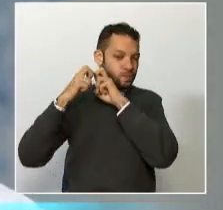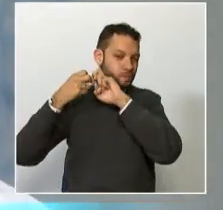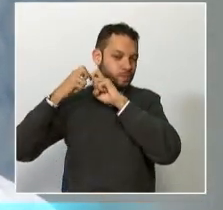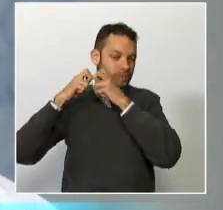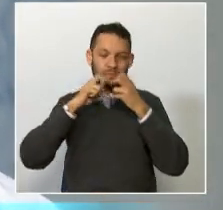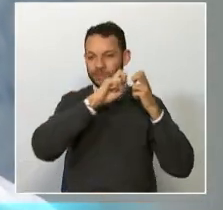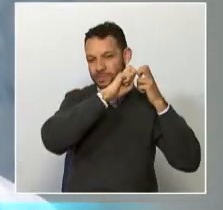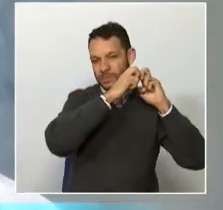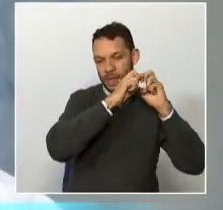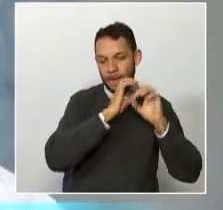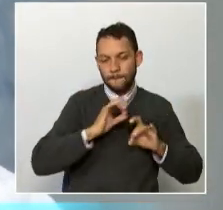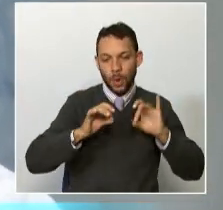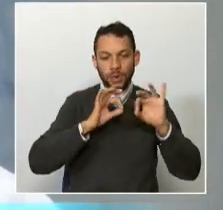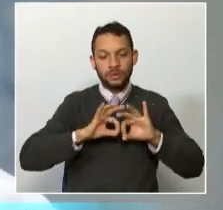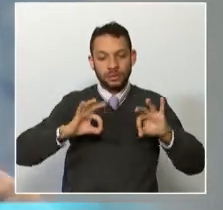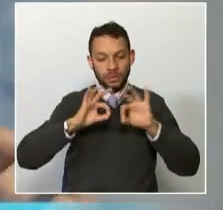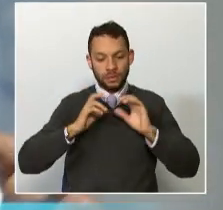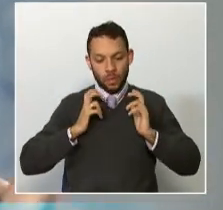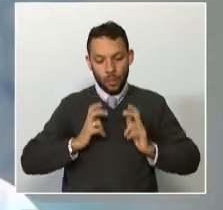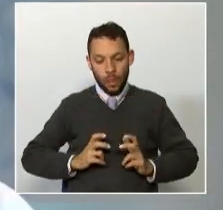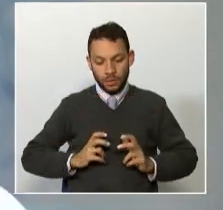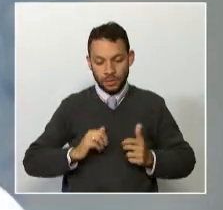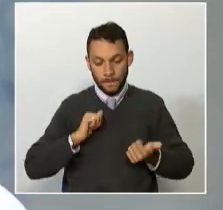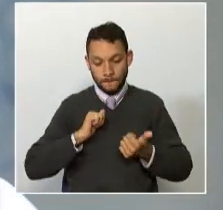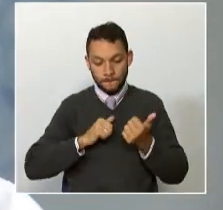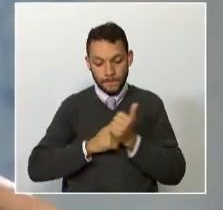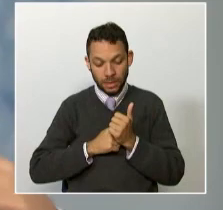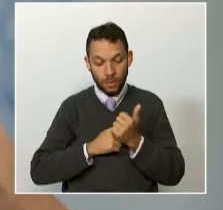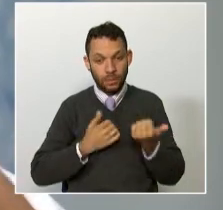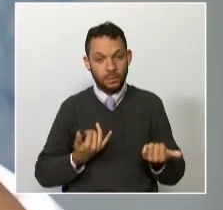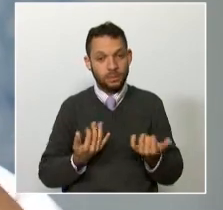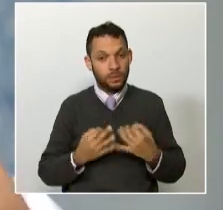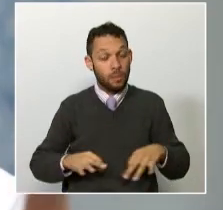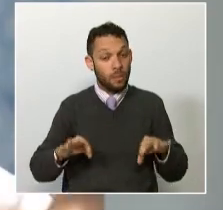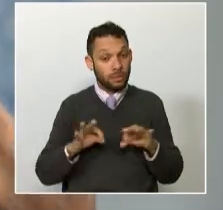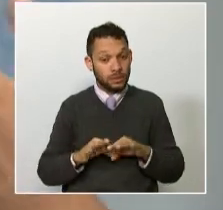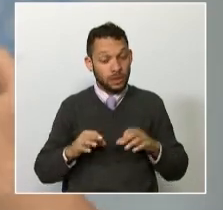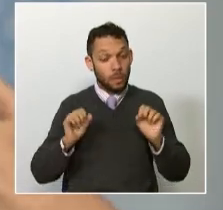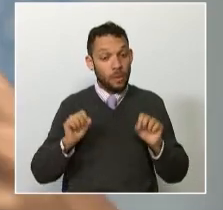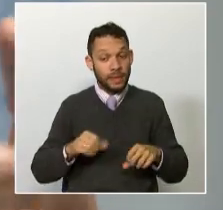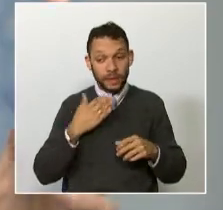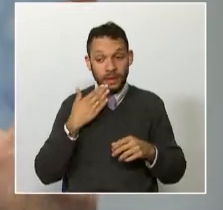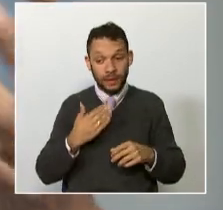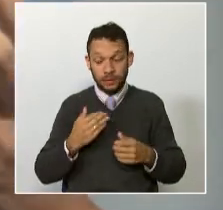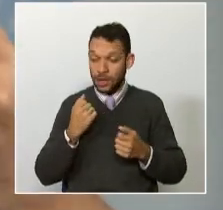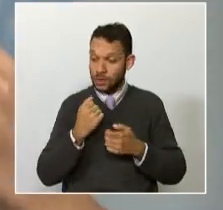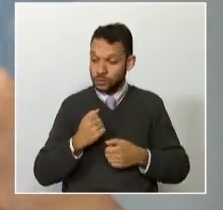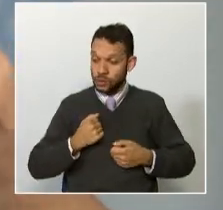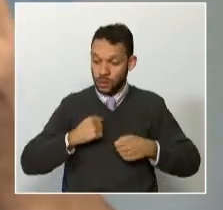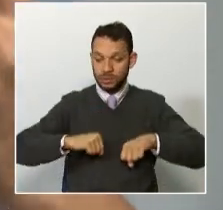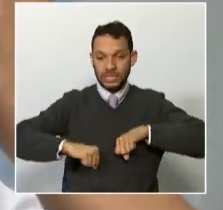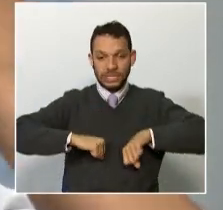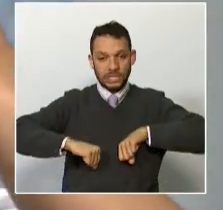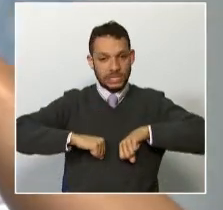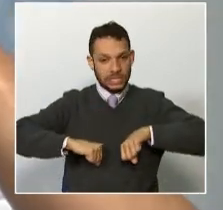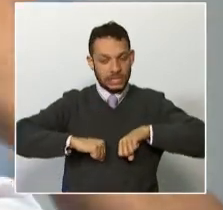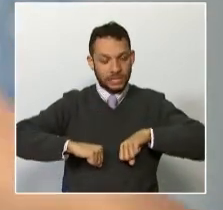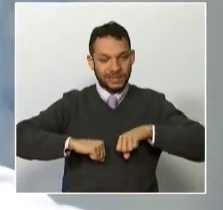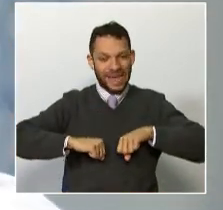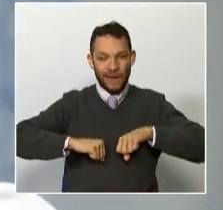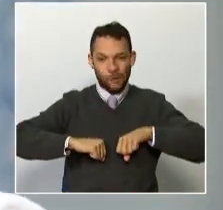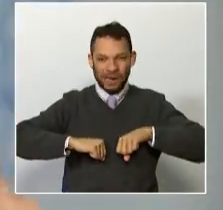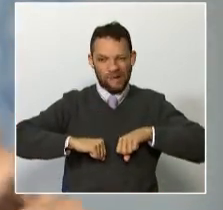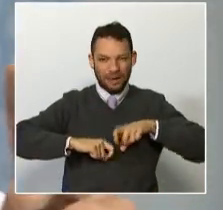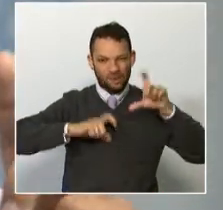articulación demasiado importante para nuestro cuerpo. Es una articulación por la que nosotros manejamos de